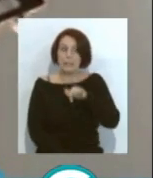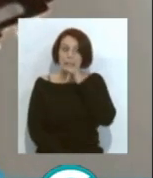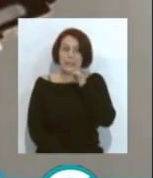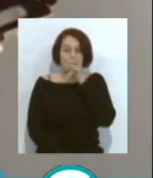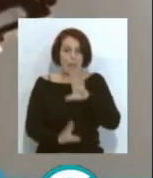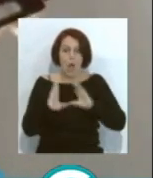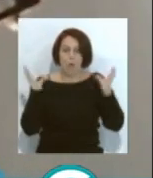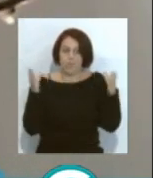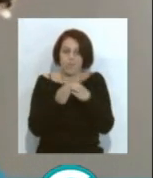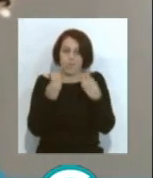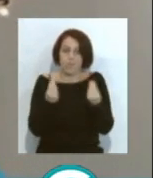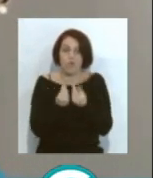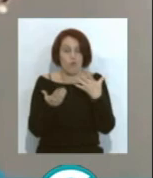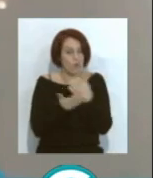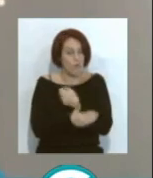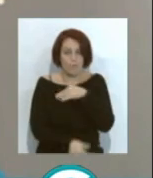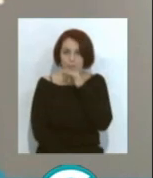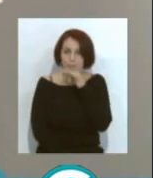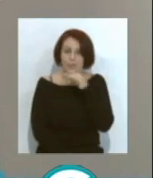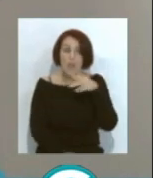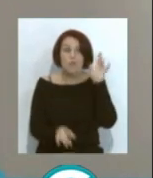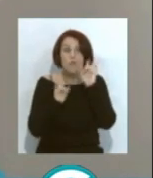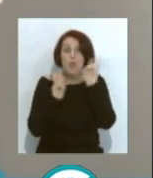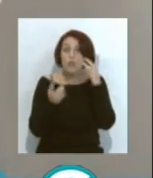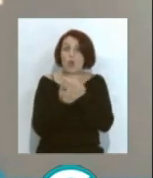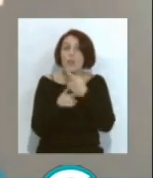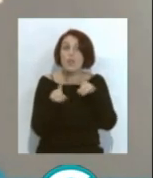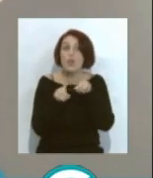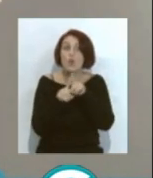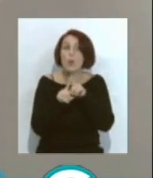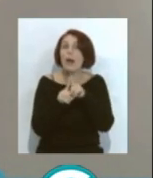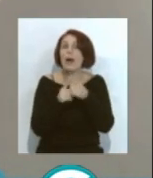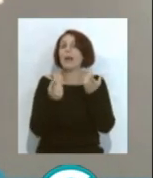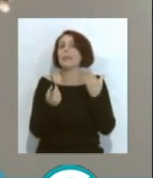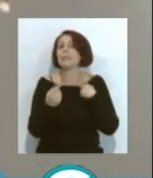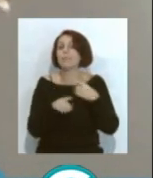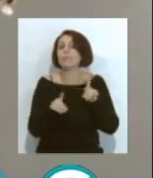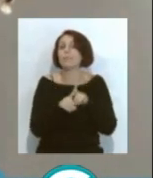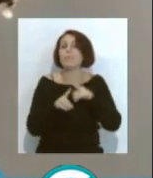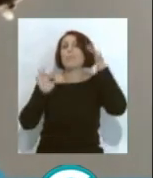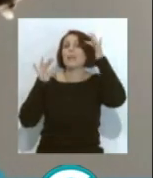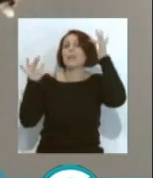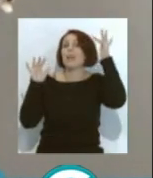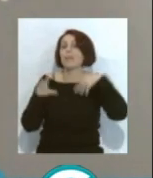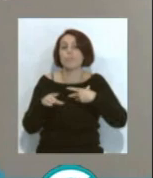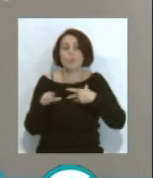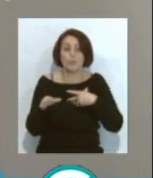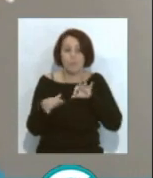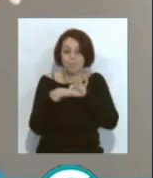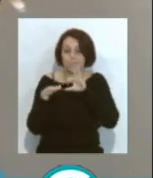todavía no nos hemos juntado. O sea, todo lo que suena es cómo sonaría. O sea, hemos unido las grabaciones y más o menos así sonaría, pero